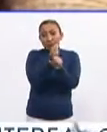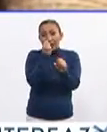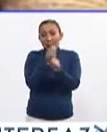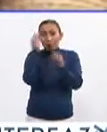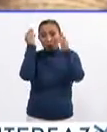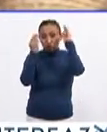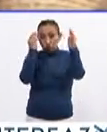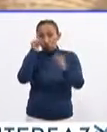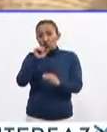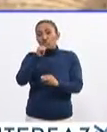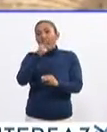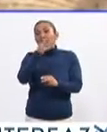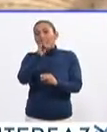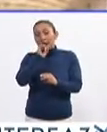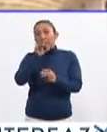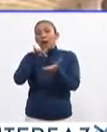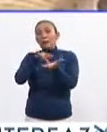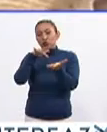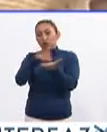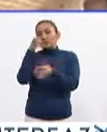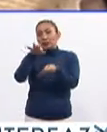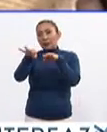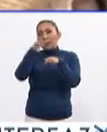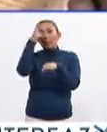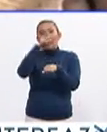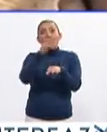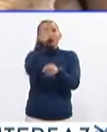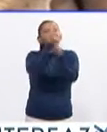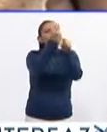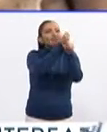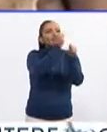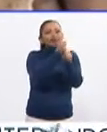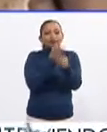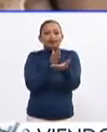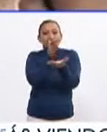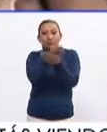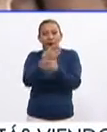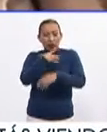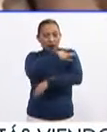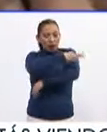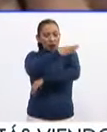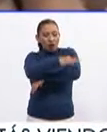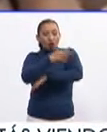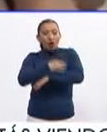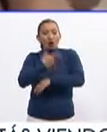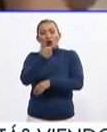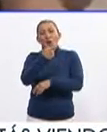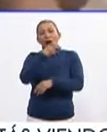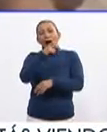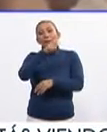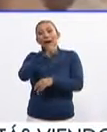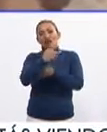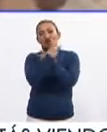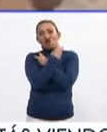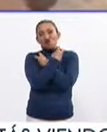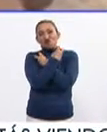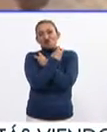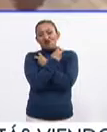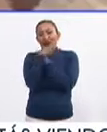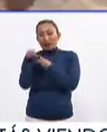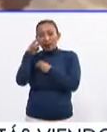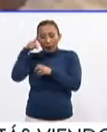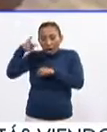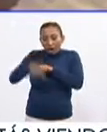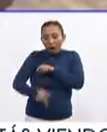y Museografía también contribuyó en estos trabajos de conservación, interviniendo el plumaje de una guacamaya bandera momificada, la cual